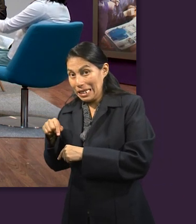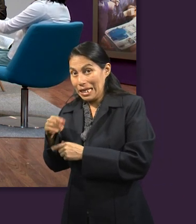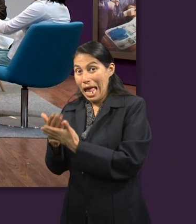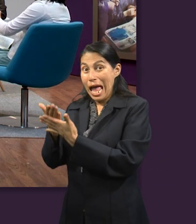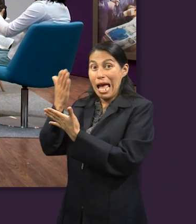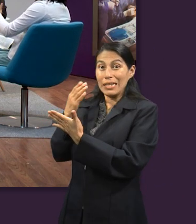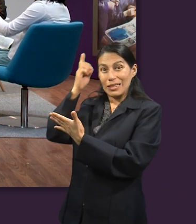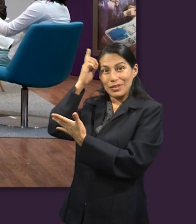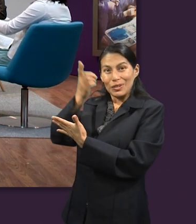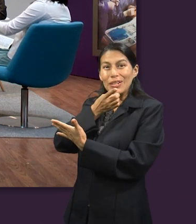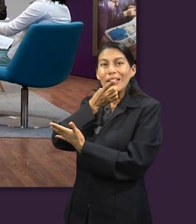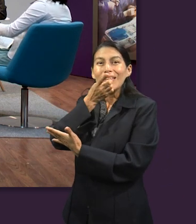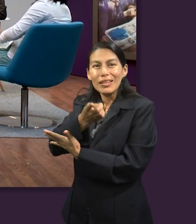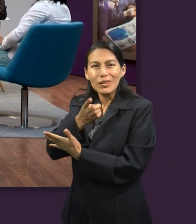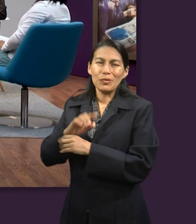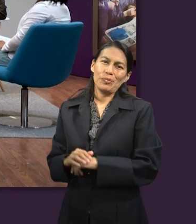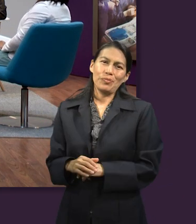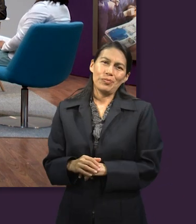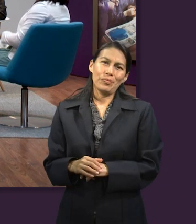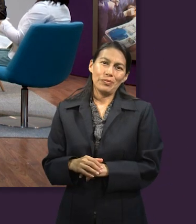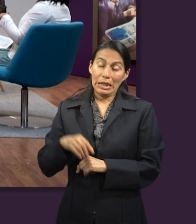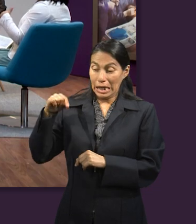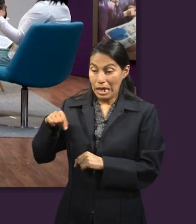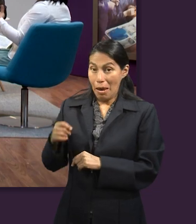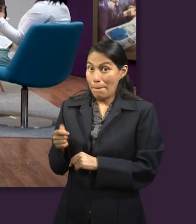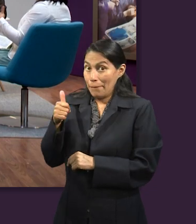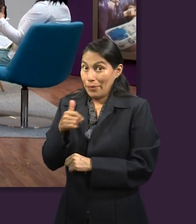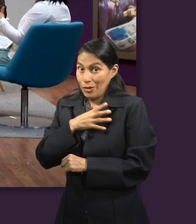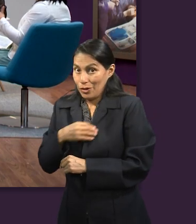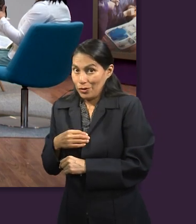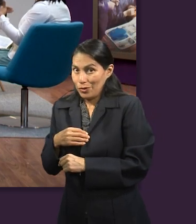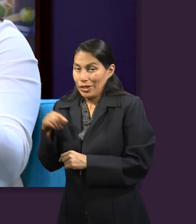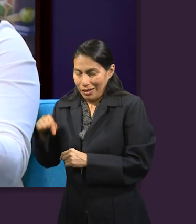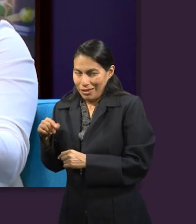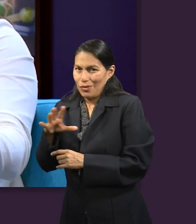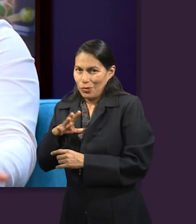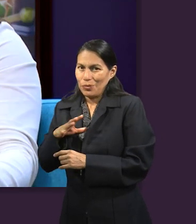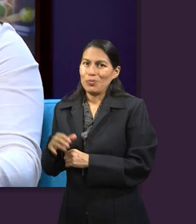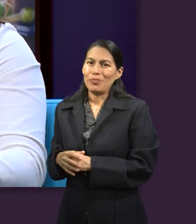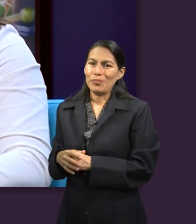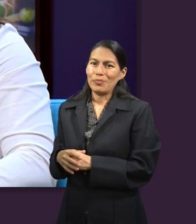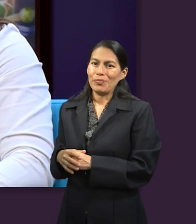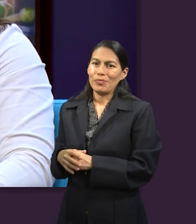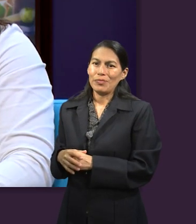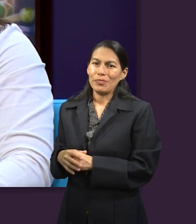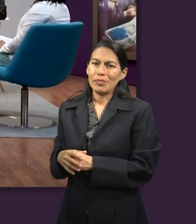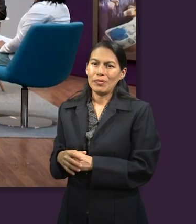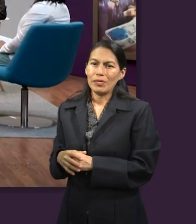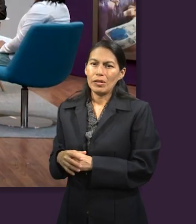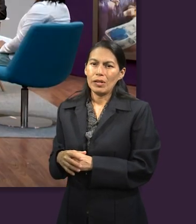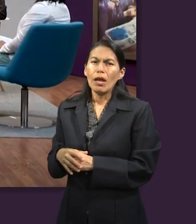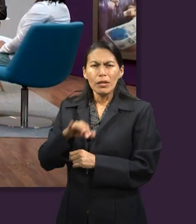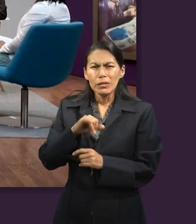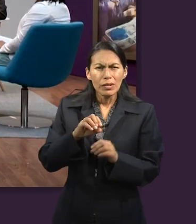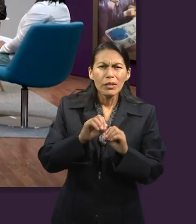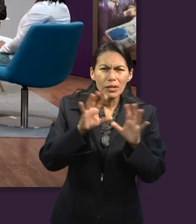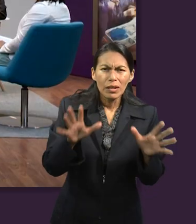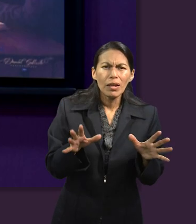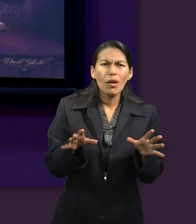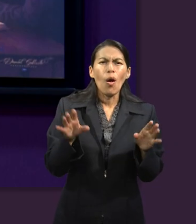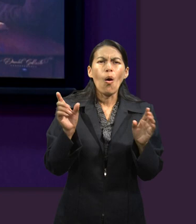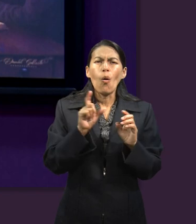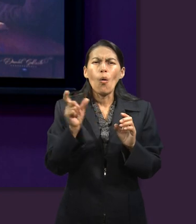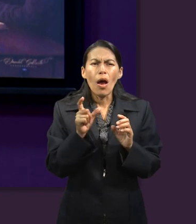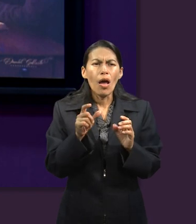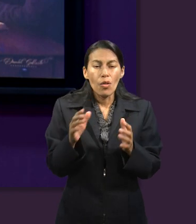dios desde un principio ya le había trazado en el momento de permitirle tener isaac claro y en eso que menciona